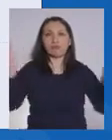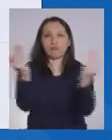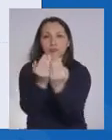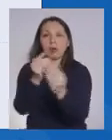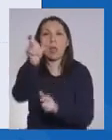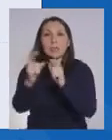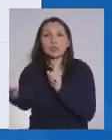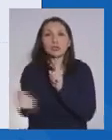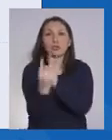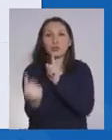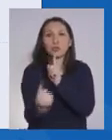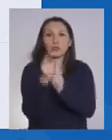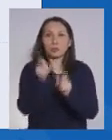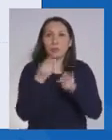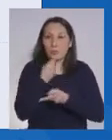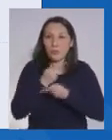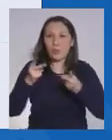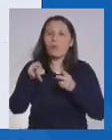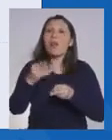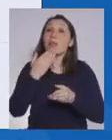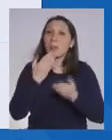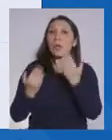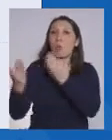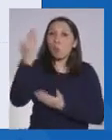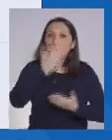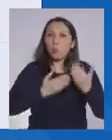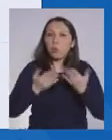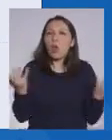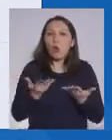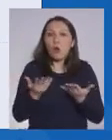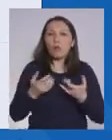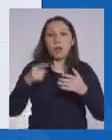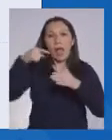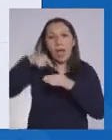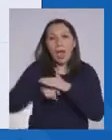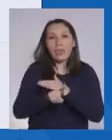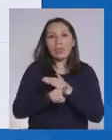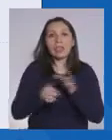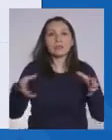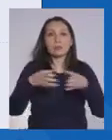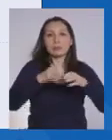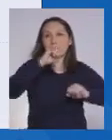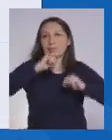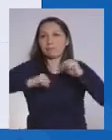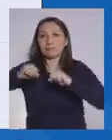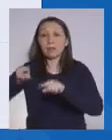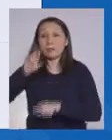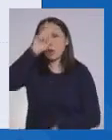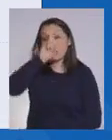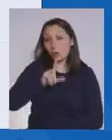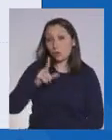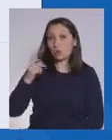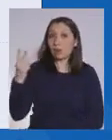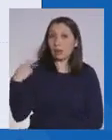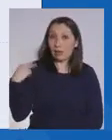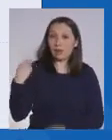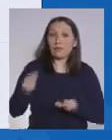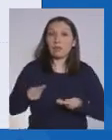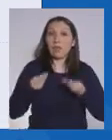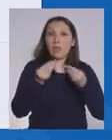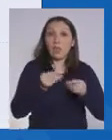a público y también las medidas de prevención que se requieren al interior de la organización es donde el rol del empleador en la